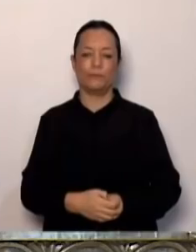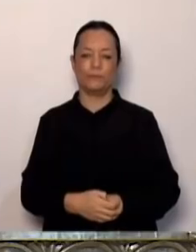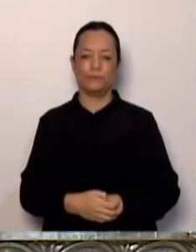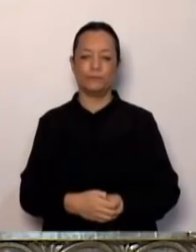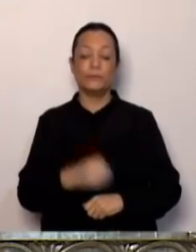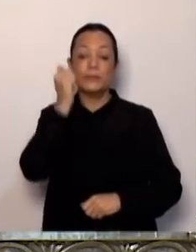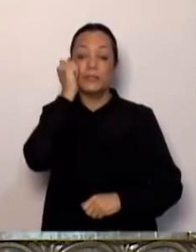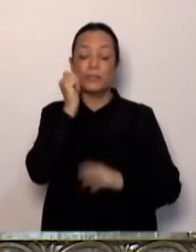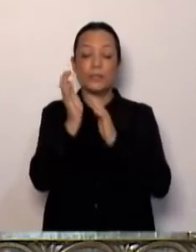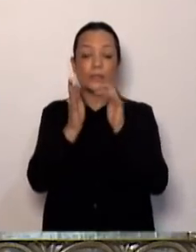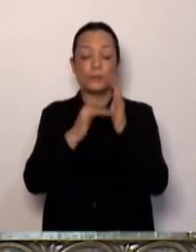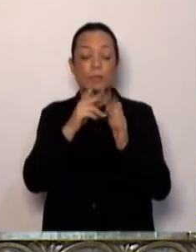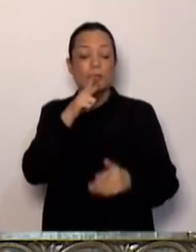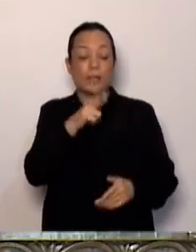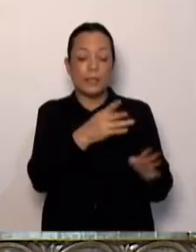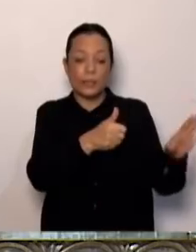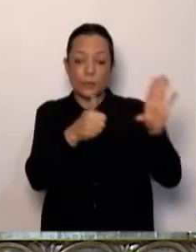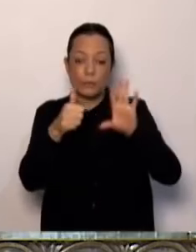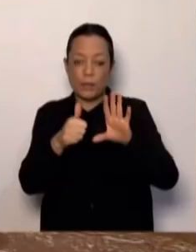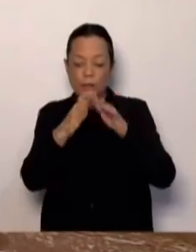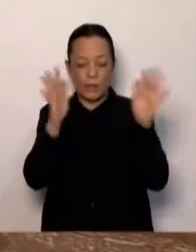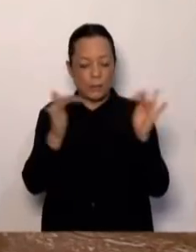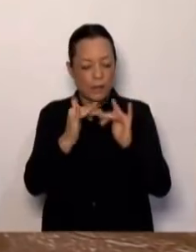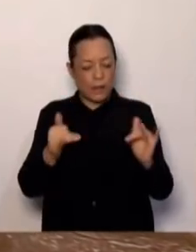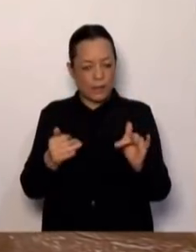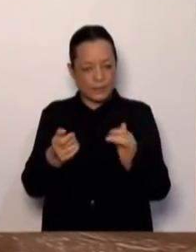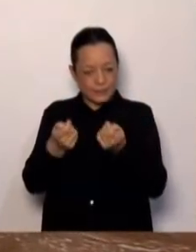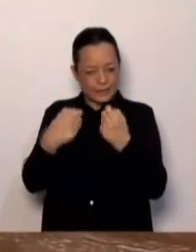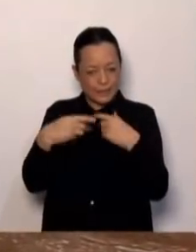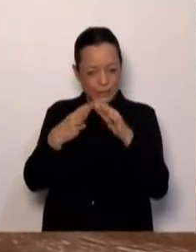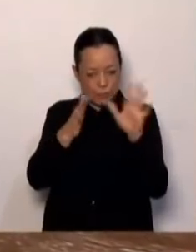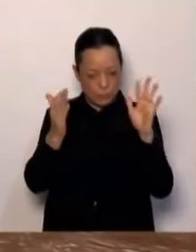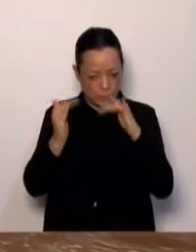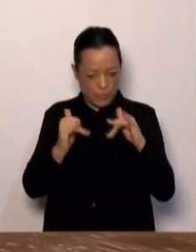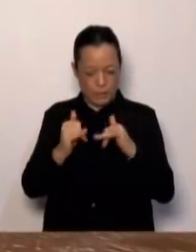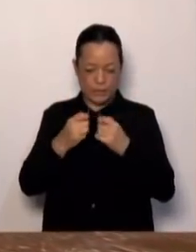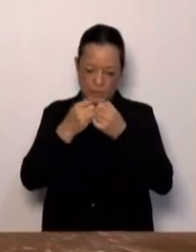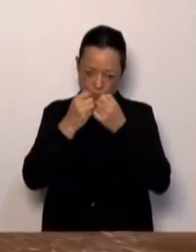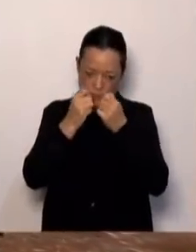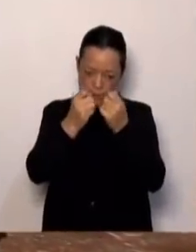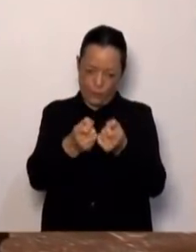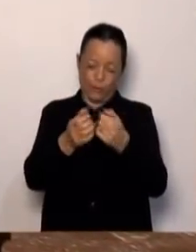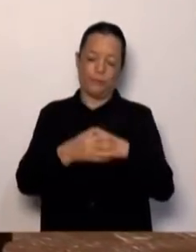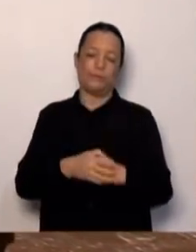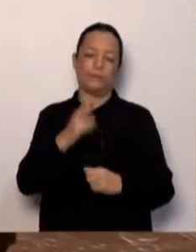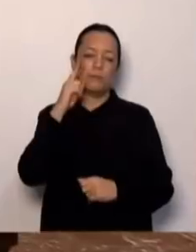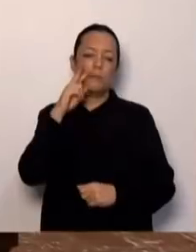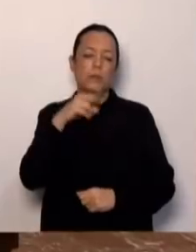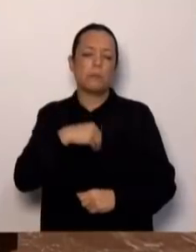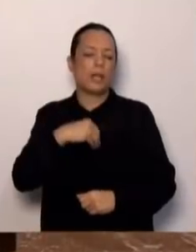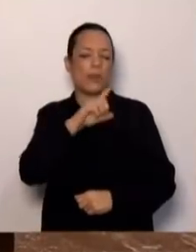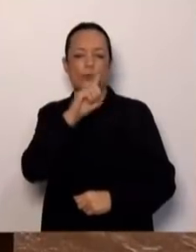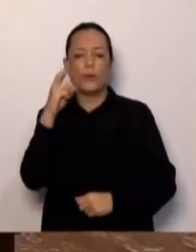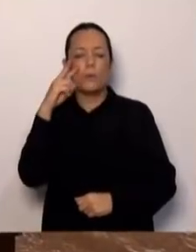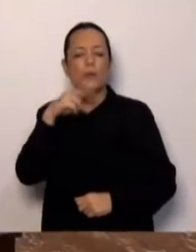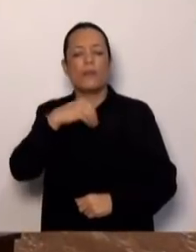Señor Jesucristo, que dijiste a tus apóstoles, la paz les dejo, mi paz les doy. No tengas en cuenta nuestros